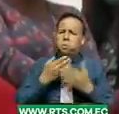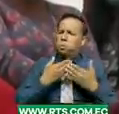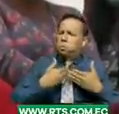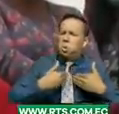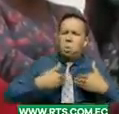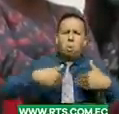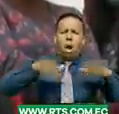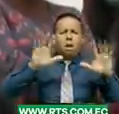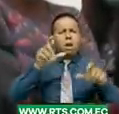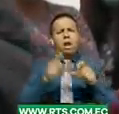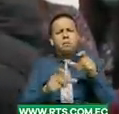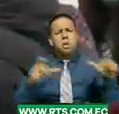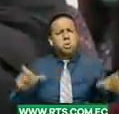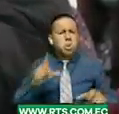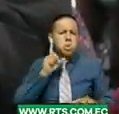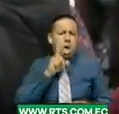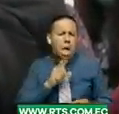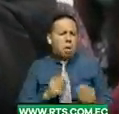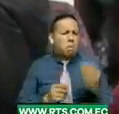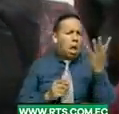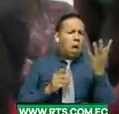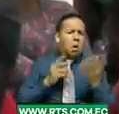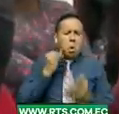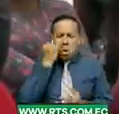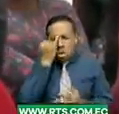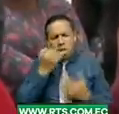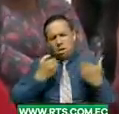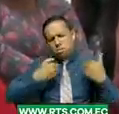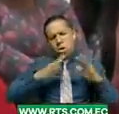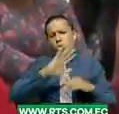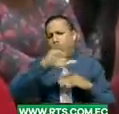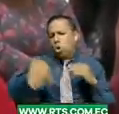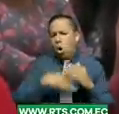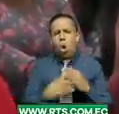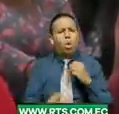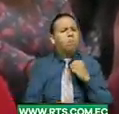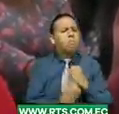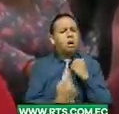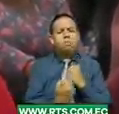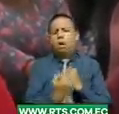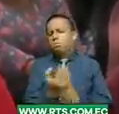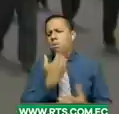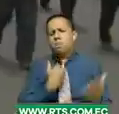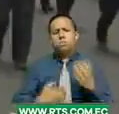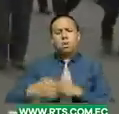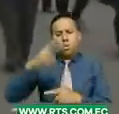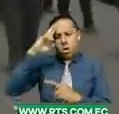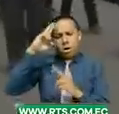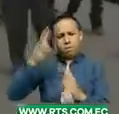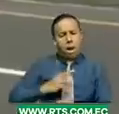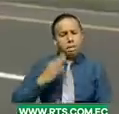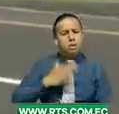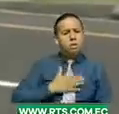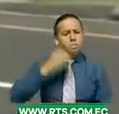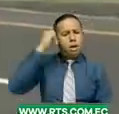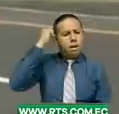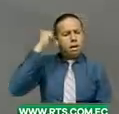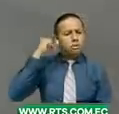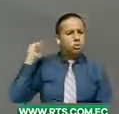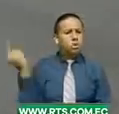blancos, indígenas, afros, todos, podamos realmente garantizar nuestros derechos y seguir aportando. En el sector de